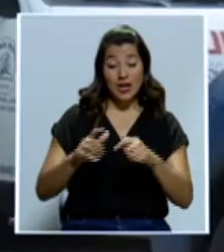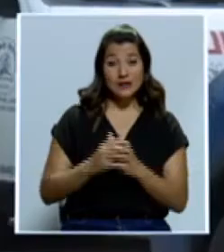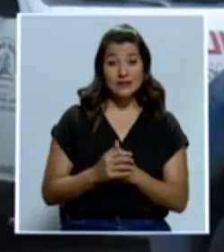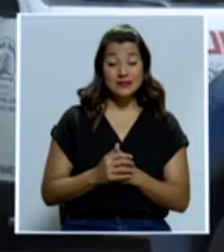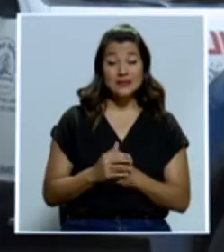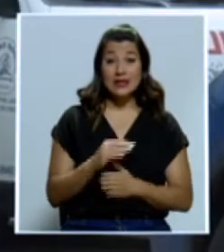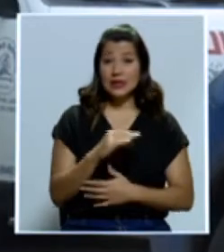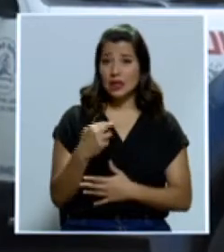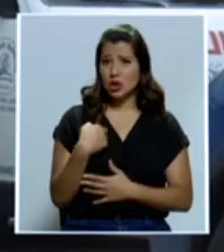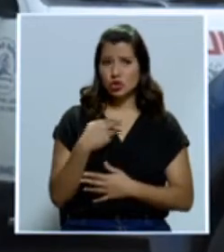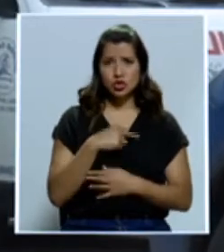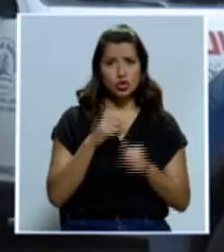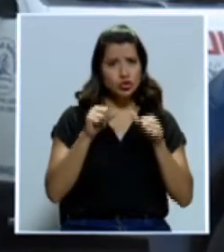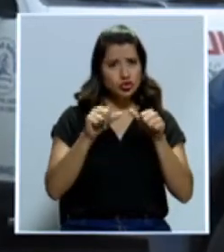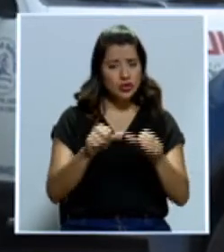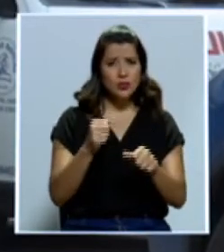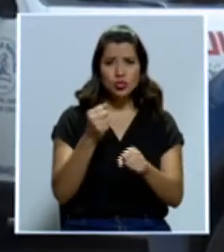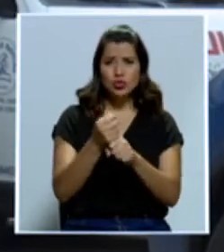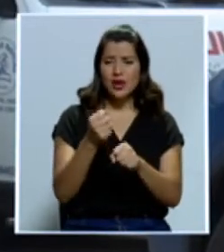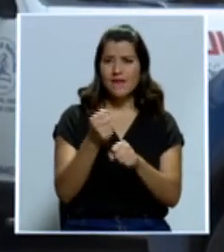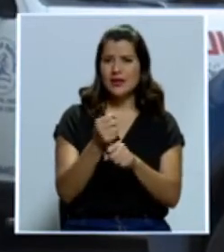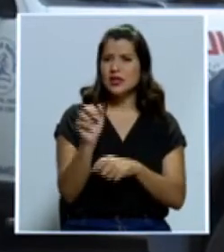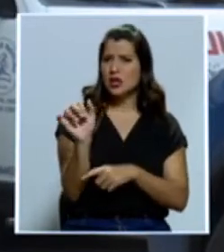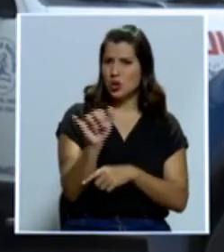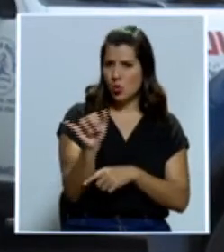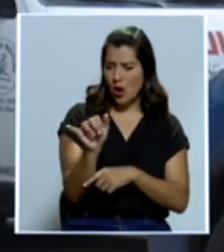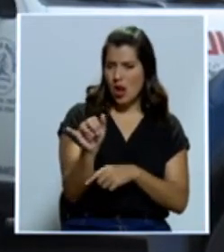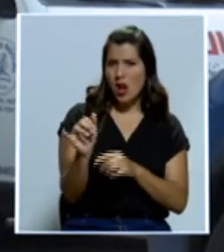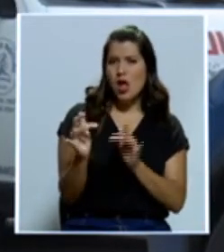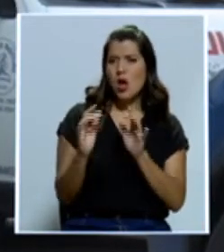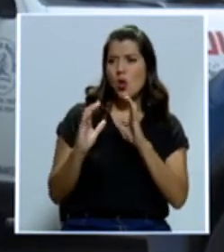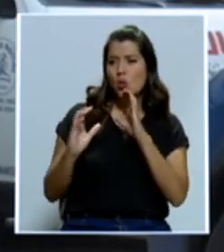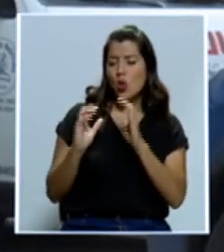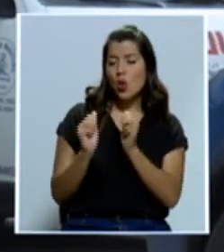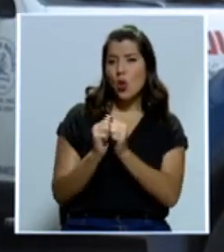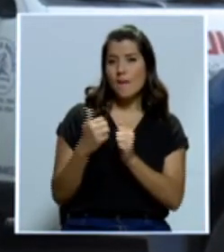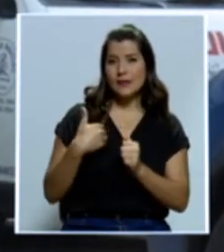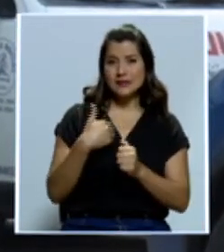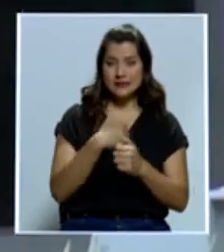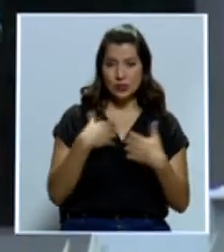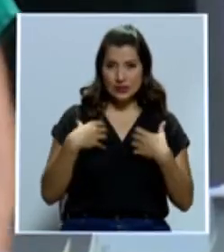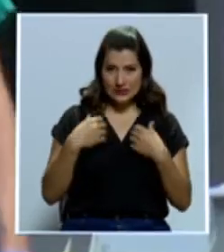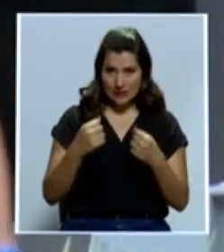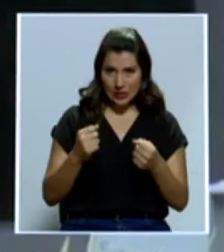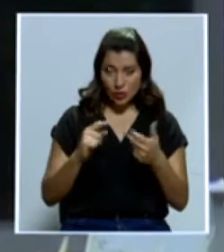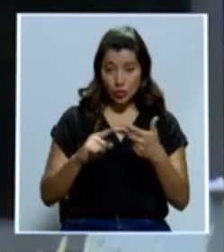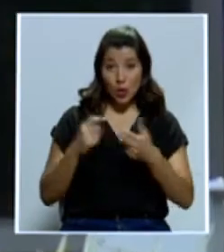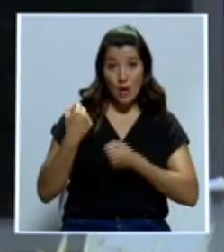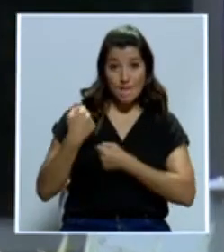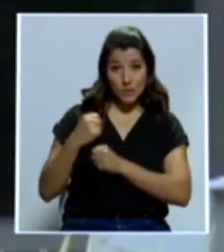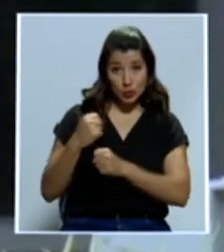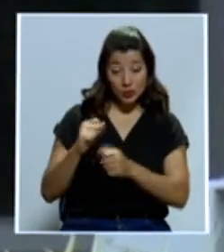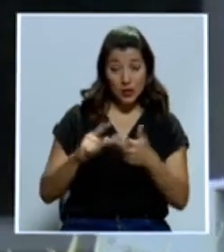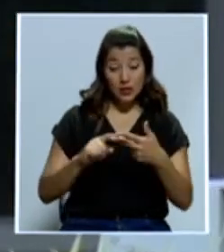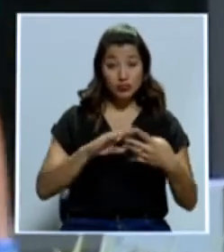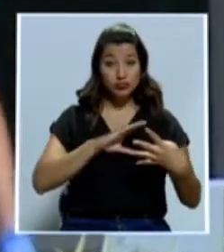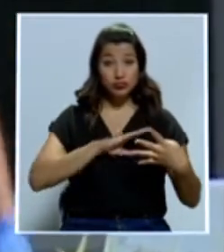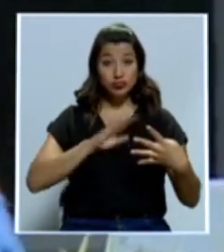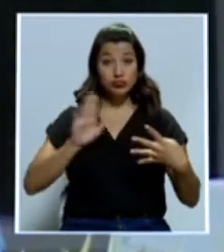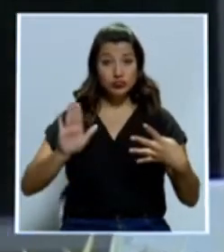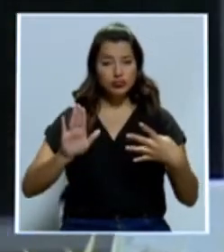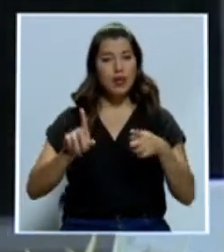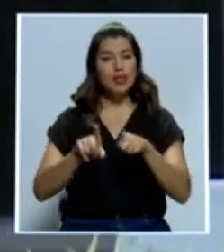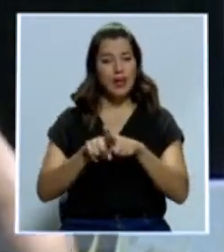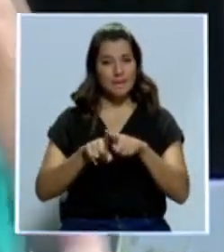trabajando igual como lo hemos ido haciendo con el Ministerio de Salud, Municipalidad, y en el caso de tránsito también que hemos venido trabajando fuertemente en